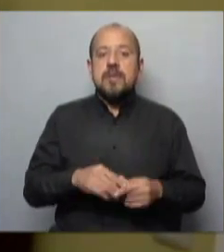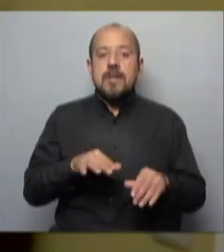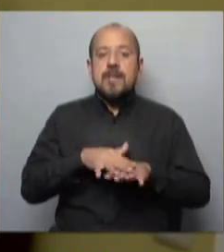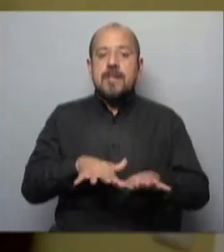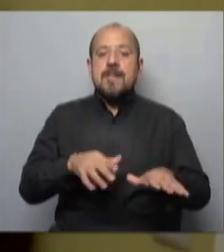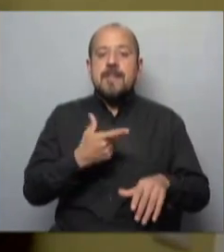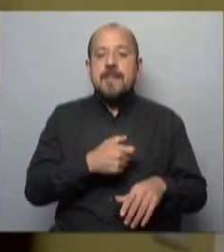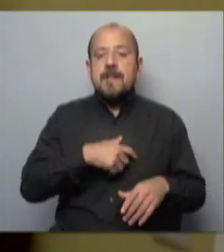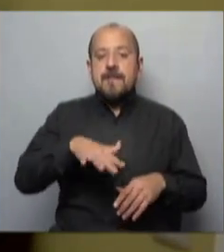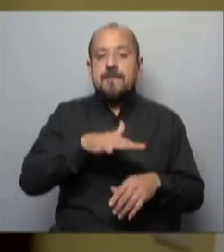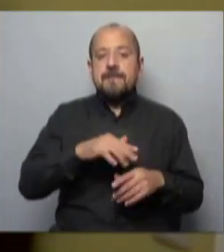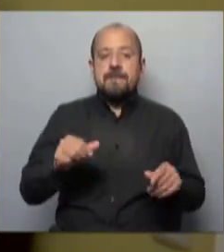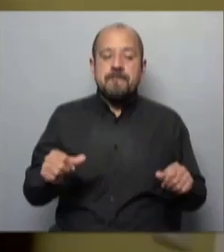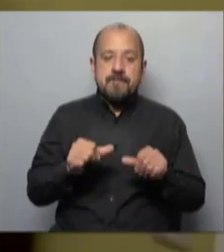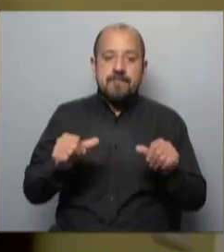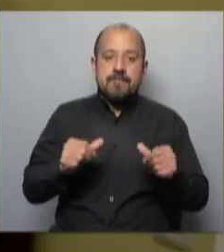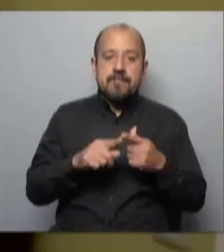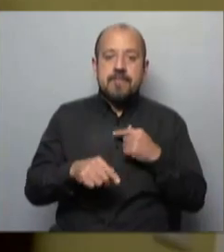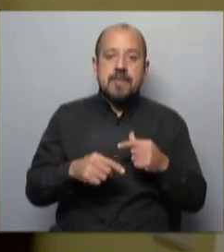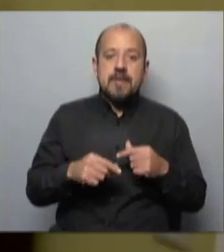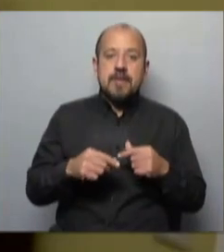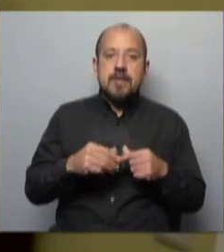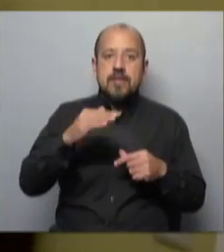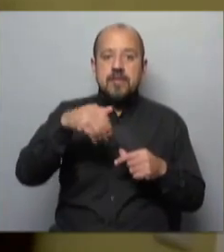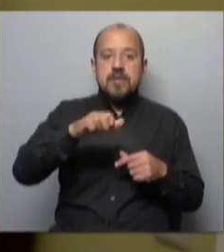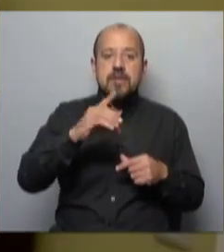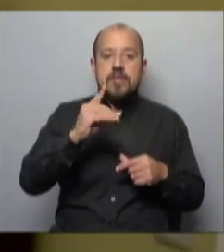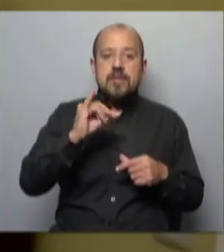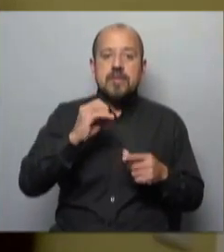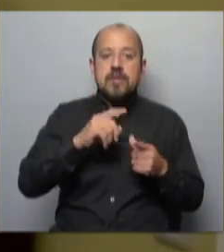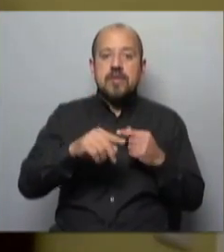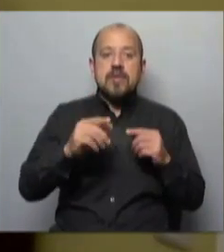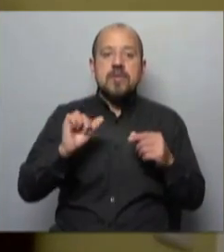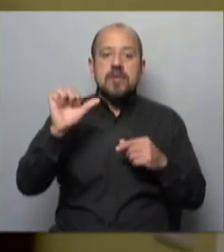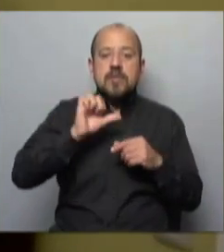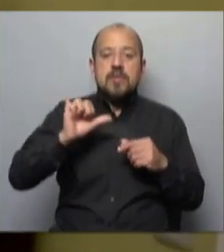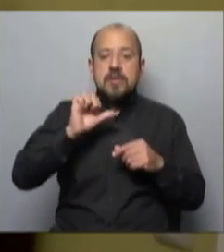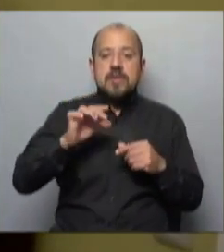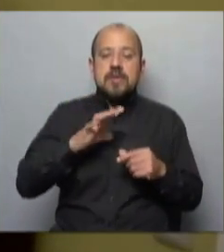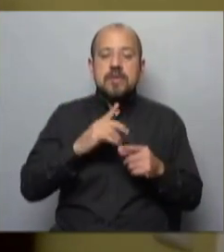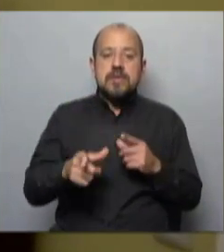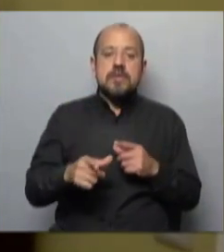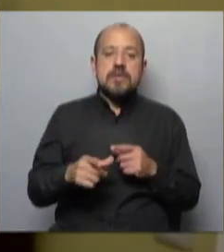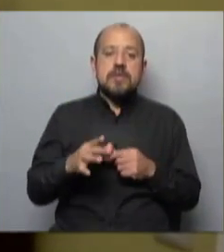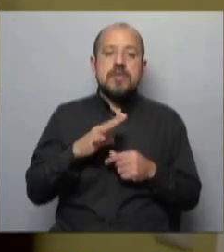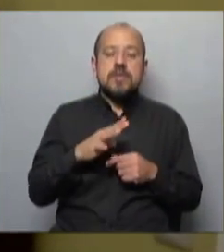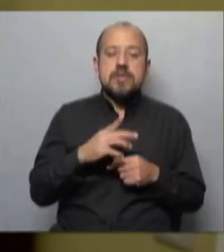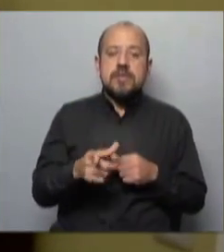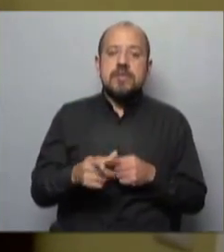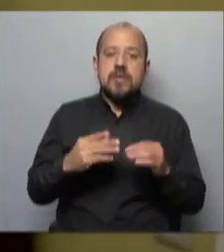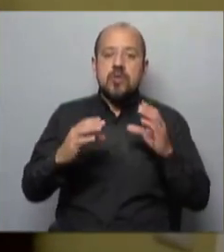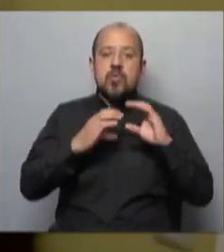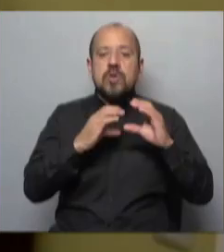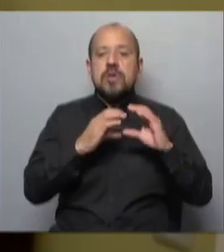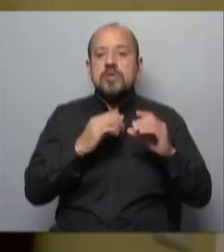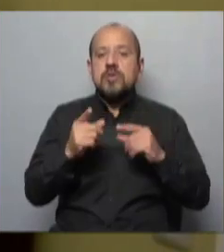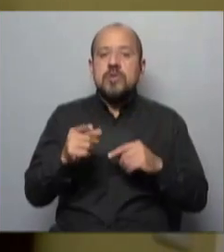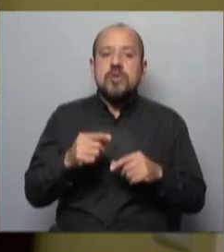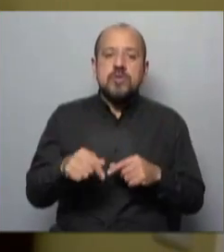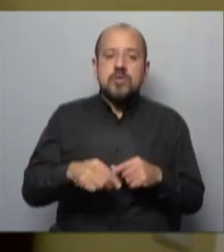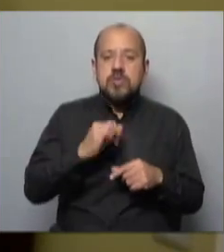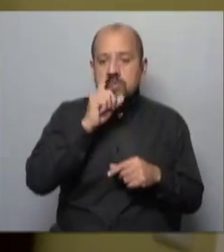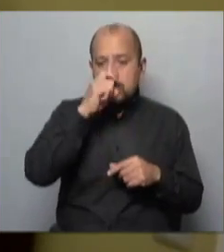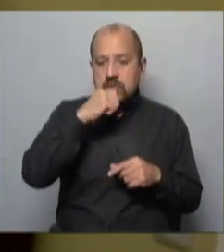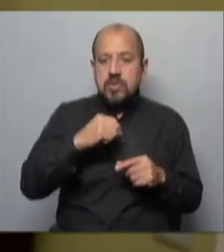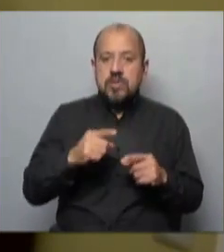sociales pero los generan fundamentalmente los grandes medios que unas pocas empresas puedan tener tantos medios de comunicación juntos no sólo en